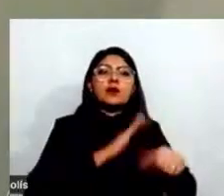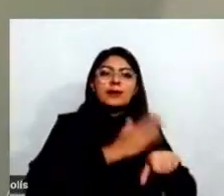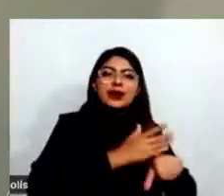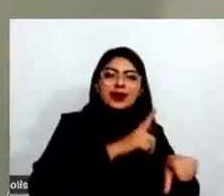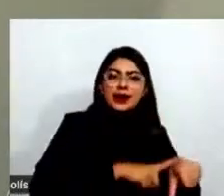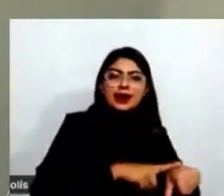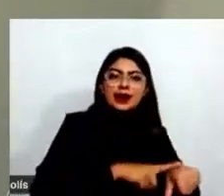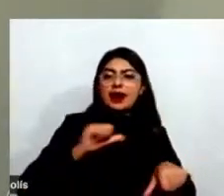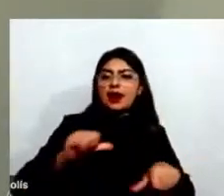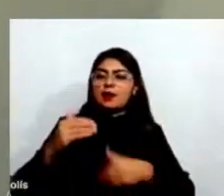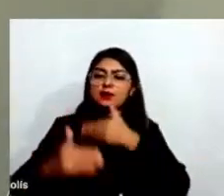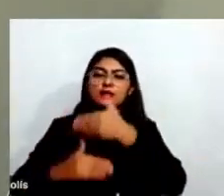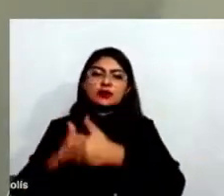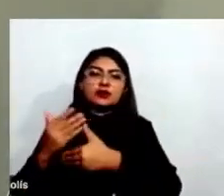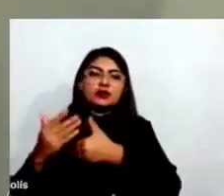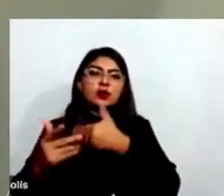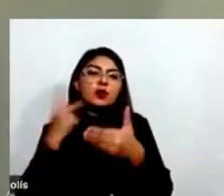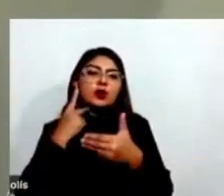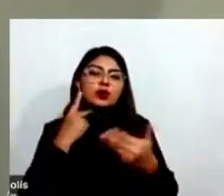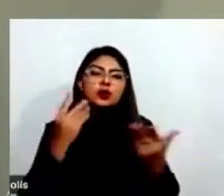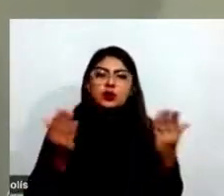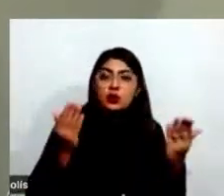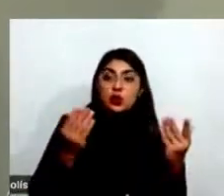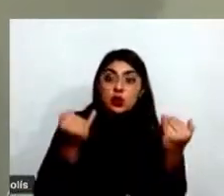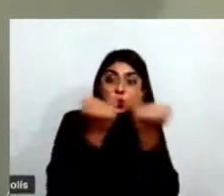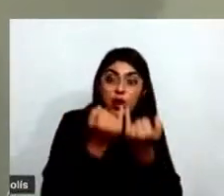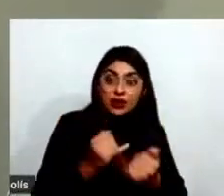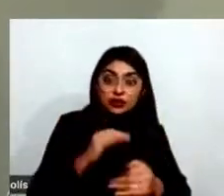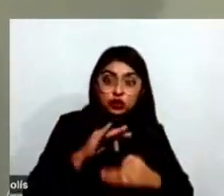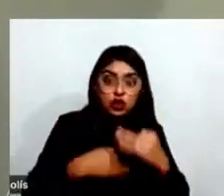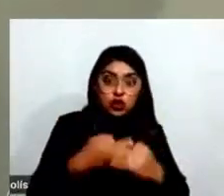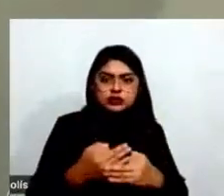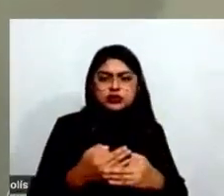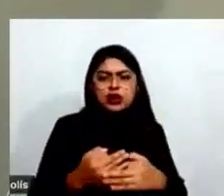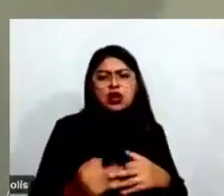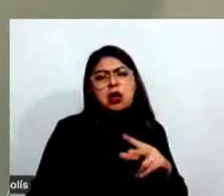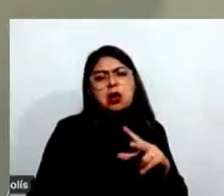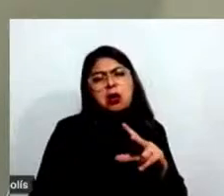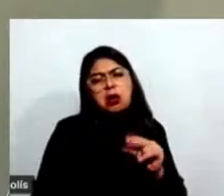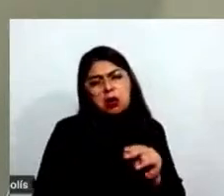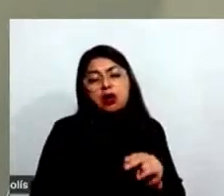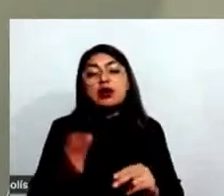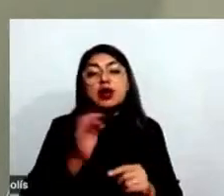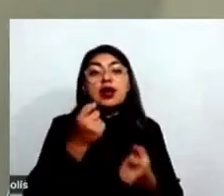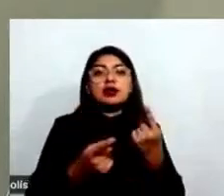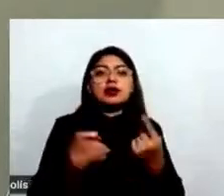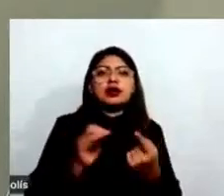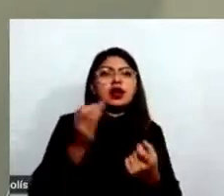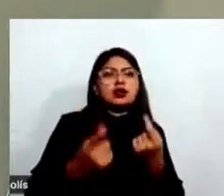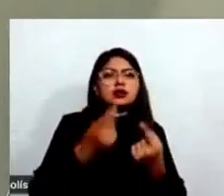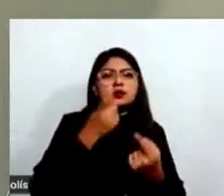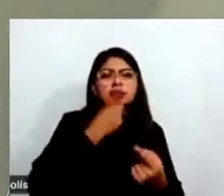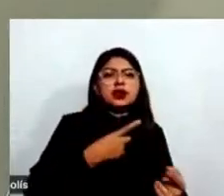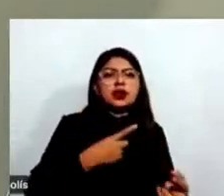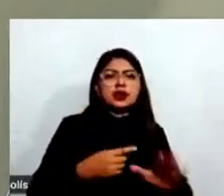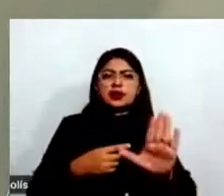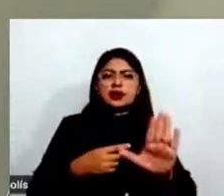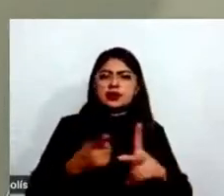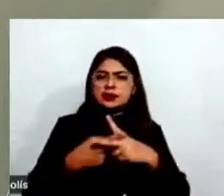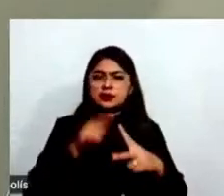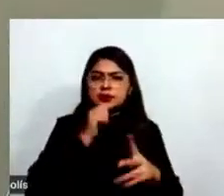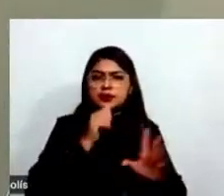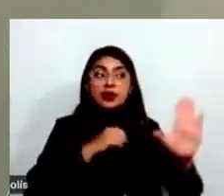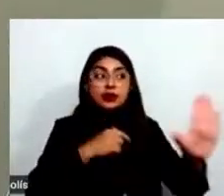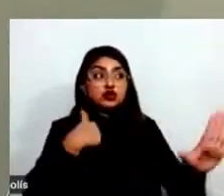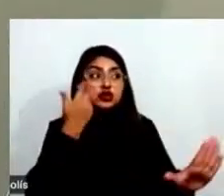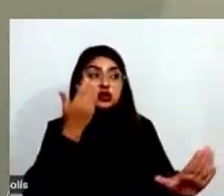al menos algunas, se me ocurría a mí, a menos que me digan por qué me inician el juicio político y que me den tiempo de buscar un abogado si quiero tenerlo y que me digan cuáles son las